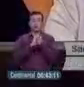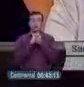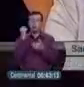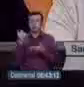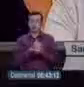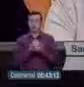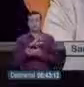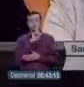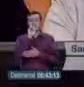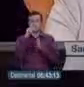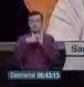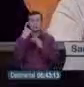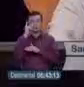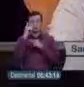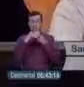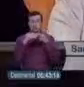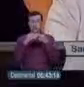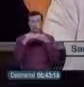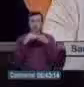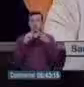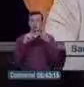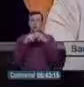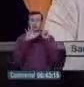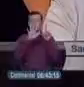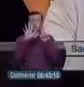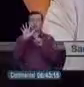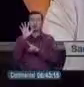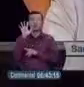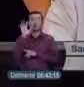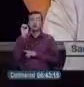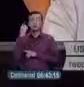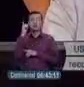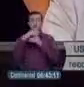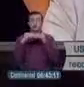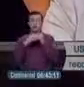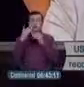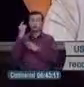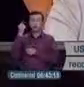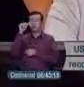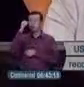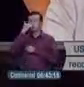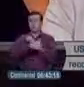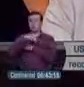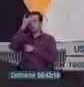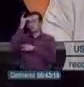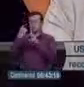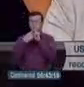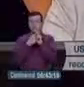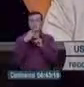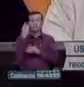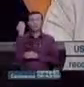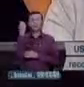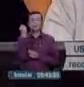son alrededor de 1.000 millones, son 660 millones de líneas contingentes. De hecho, el costo que se empezó a asumir de la